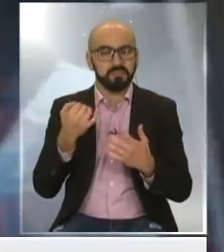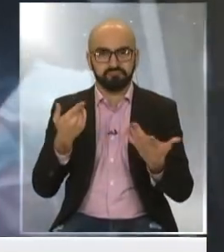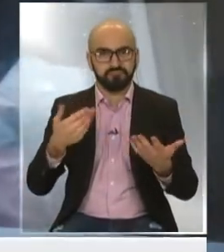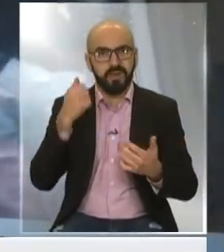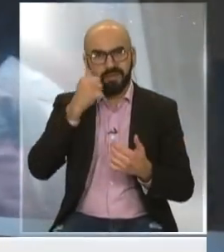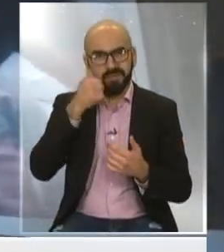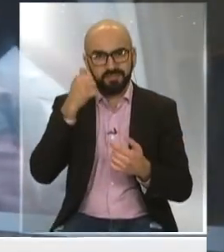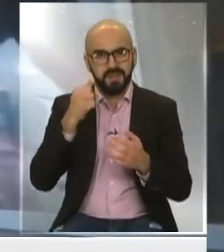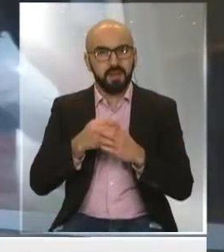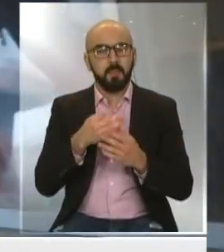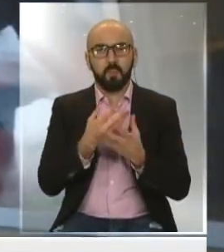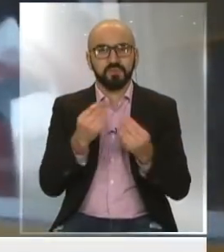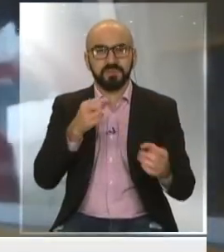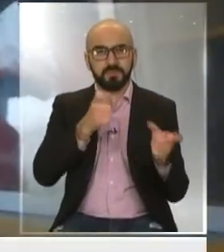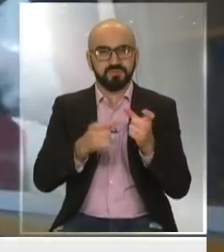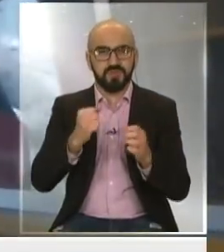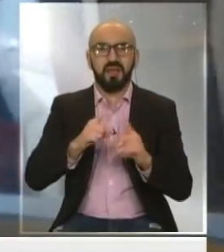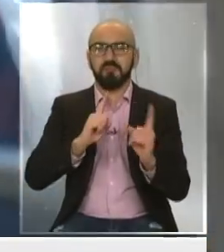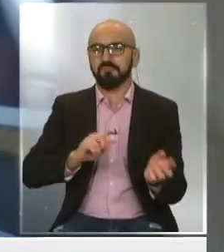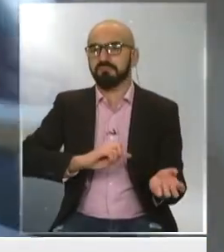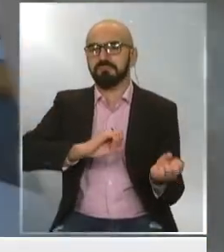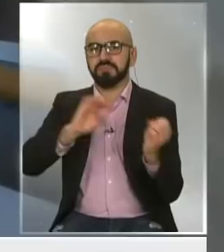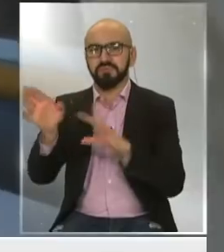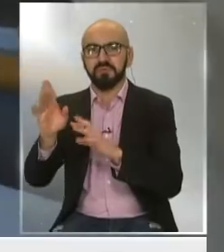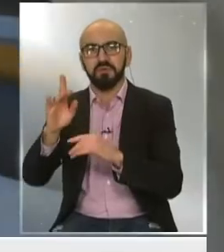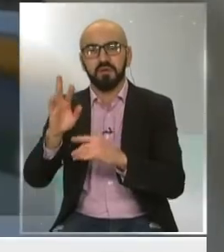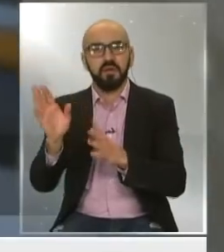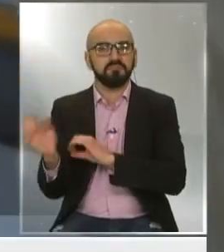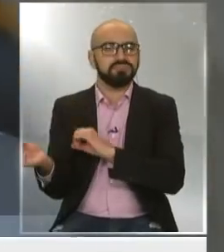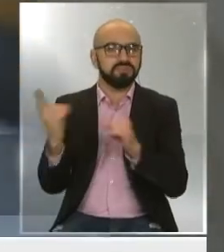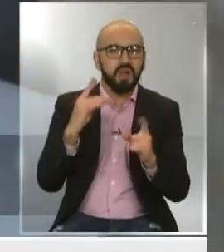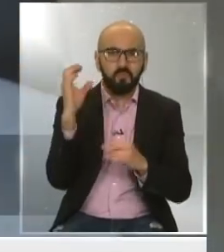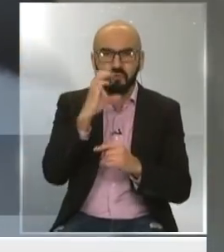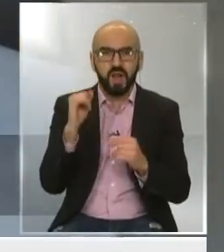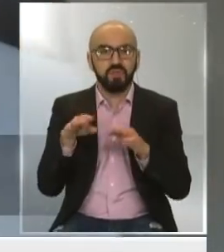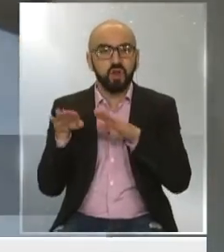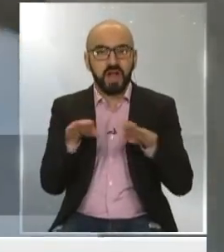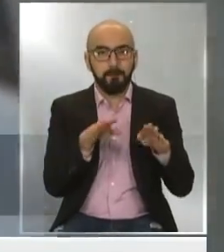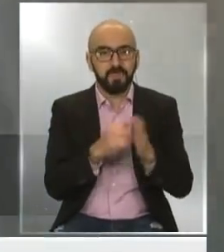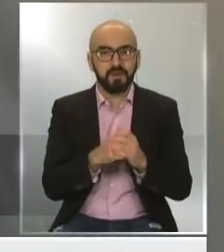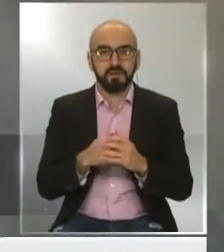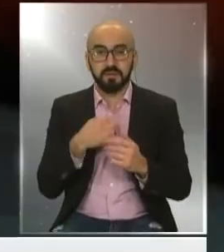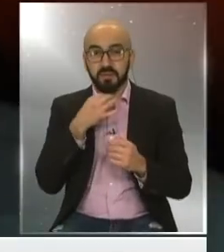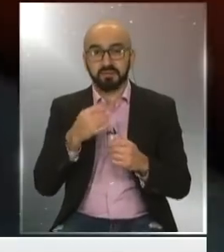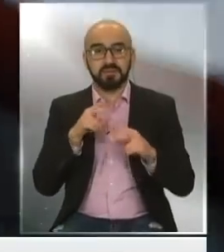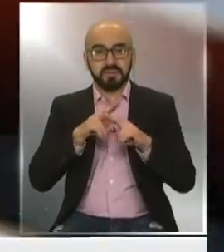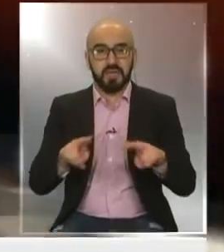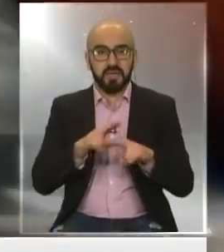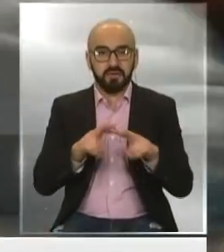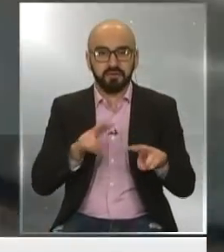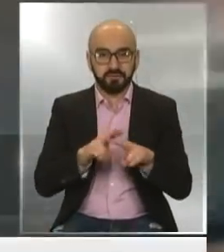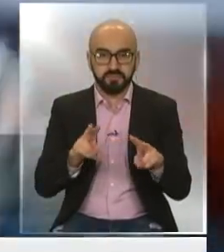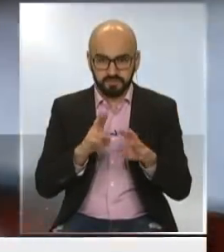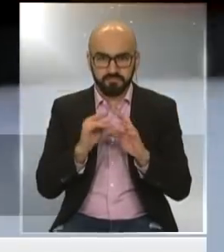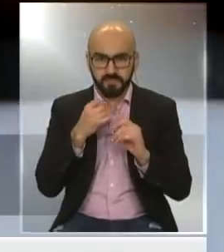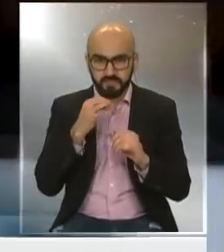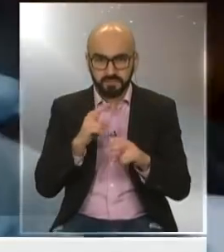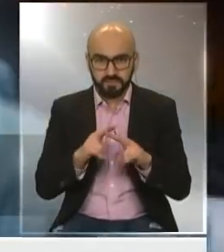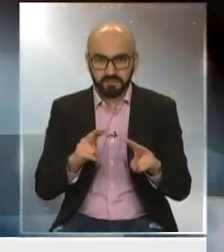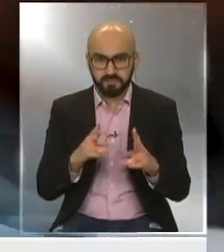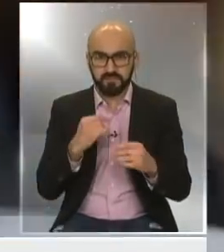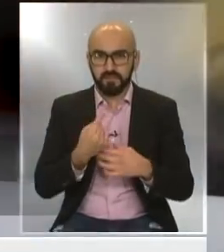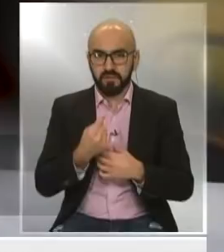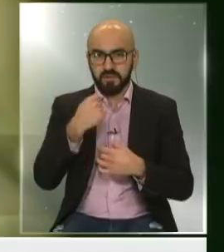ser trasladados de un hospital a otro en busca de camas. Tranquila, mi amor, que yo estamos con el oxígeno, ya no se me va a dar.